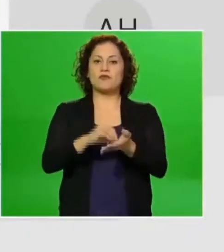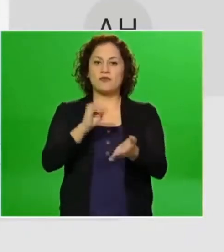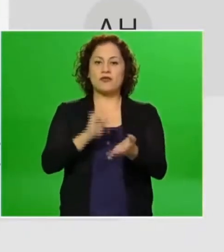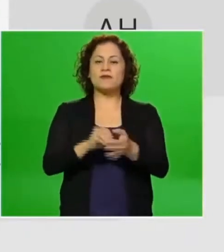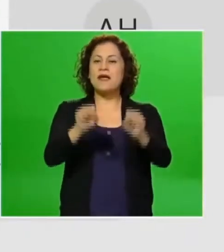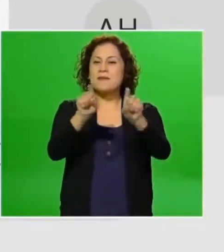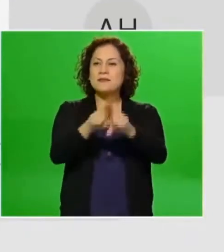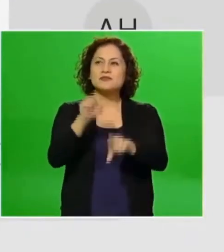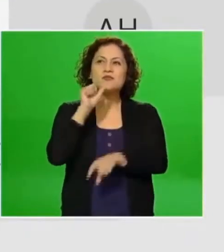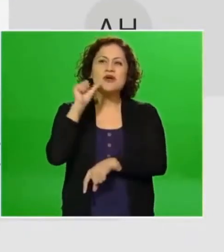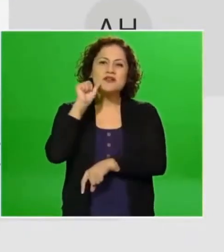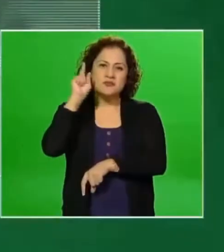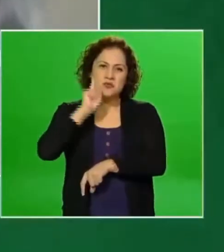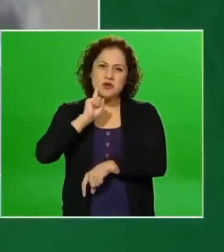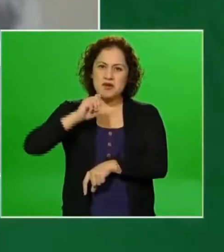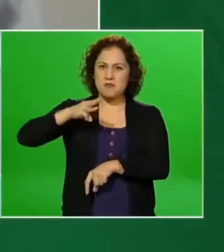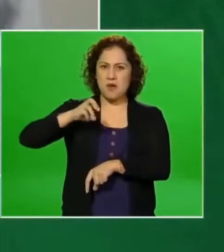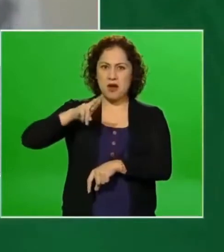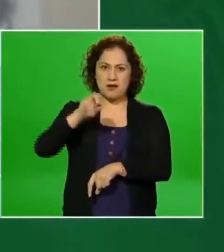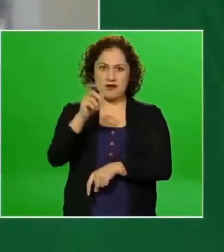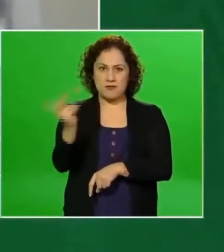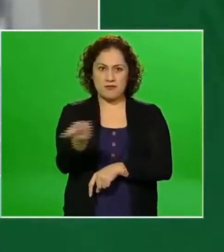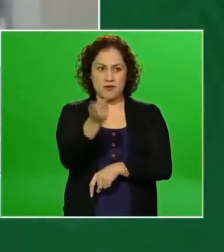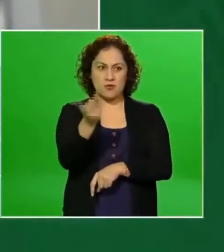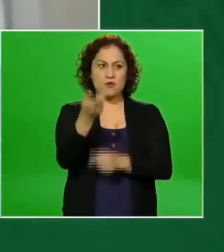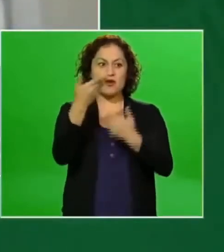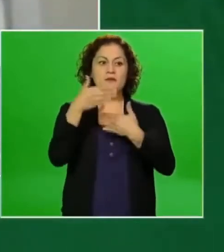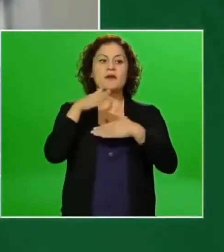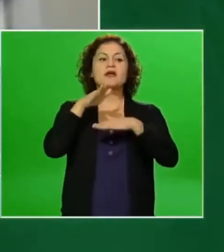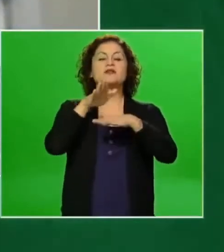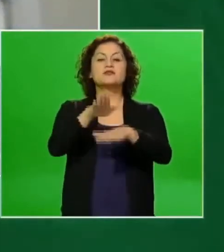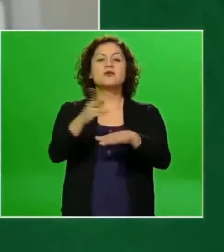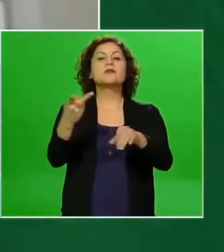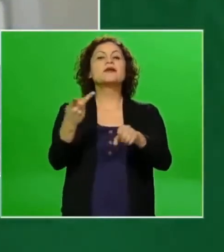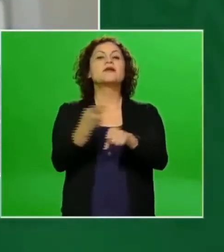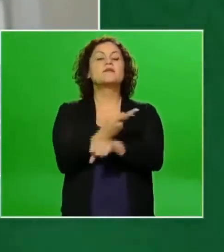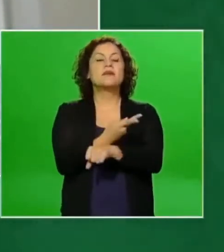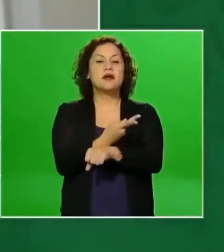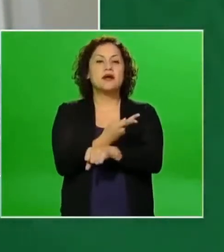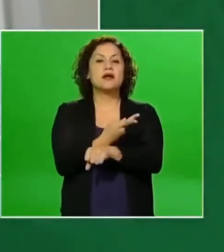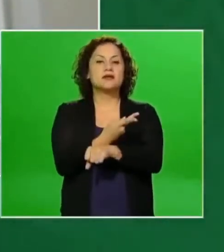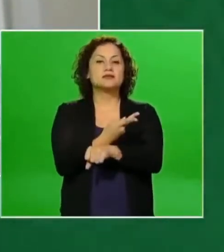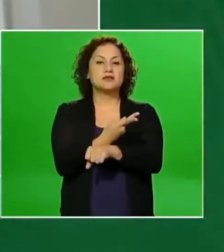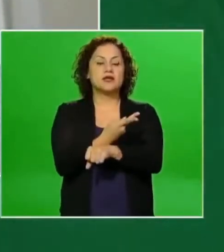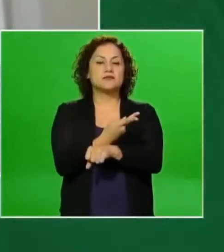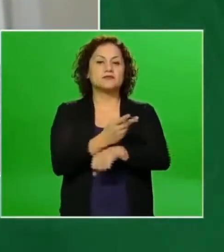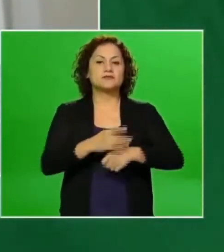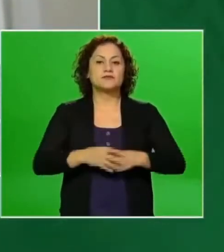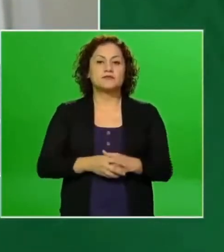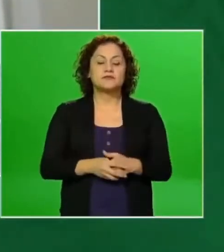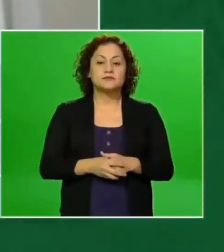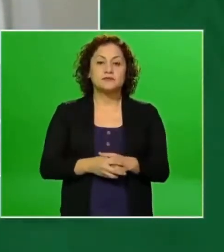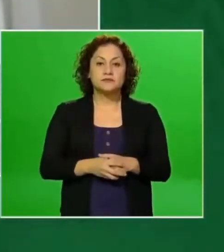María Versa, sobre el anuncio de que se suspende